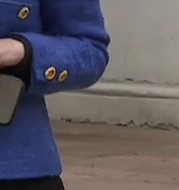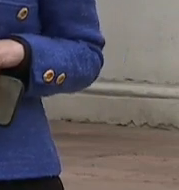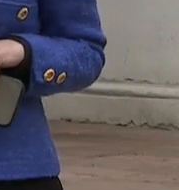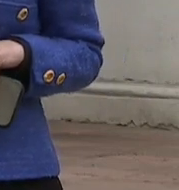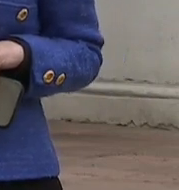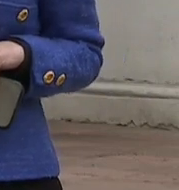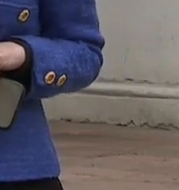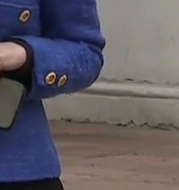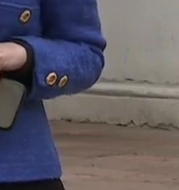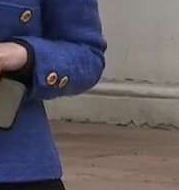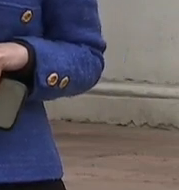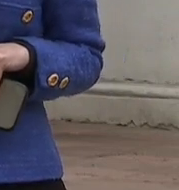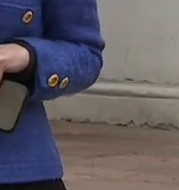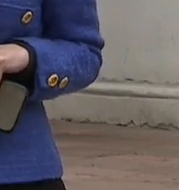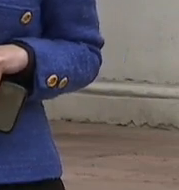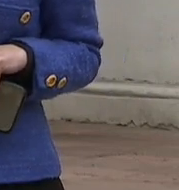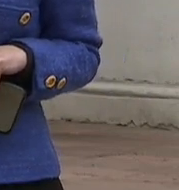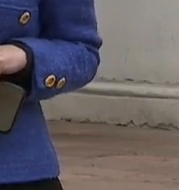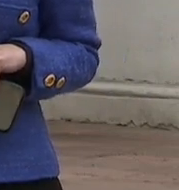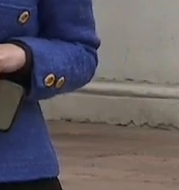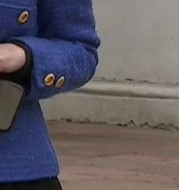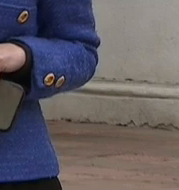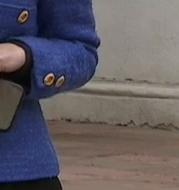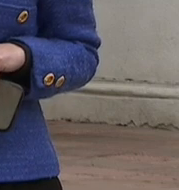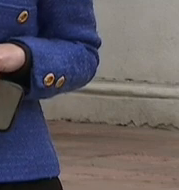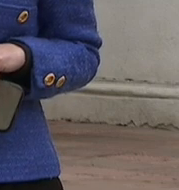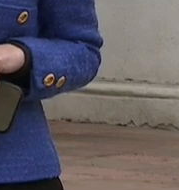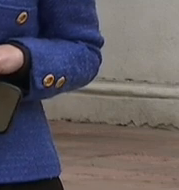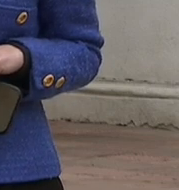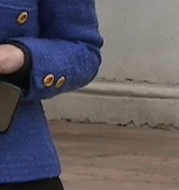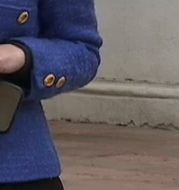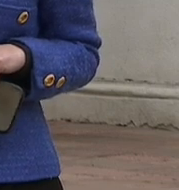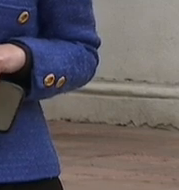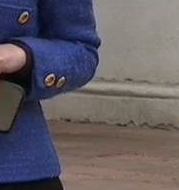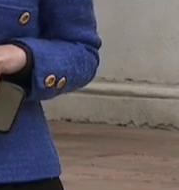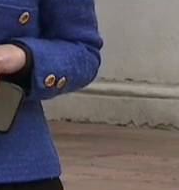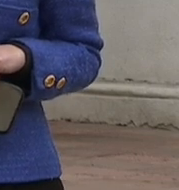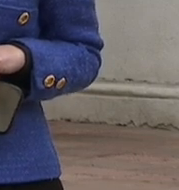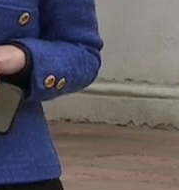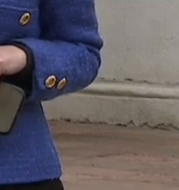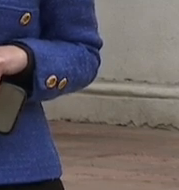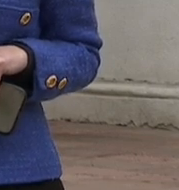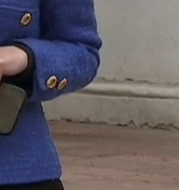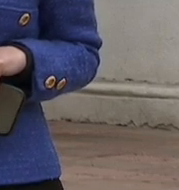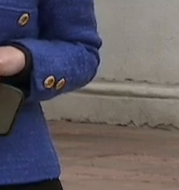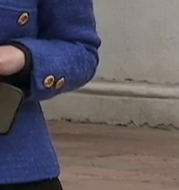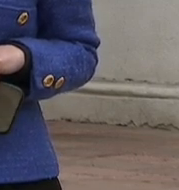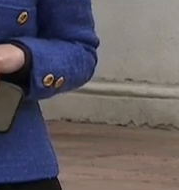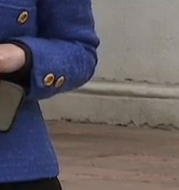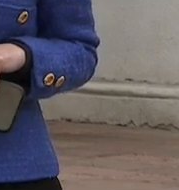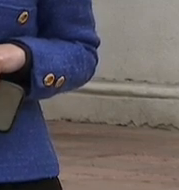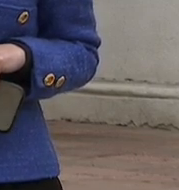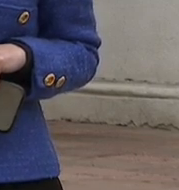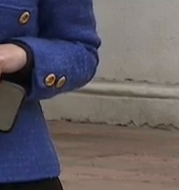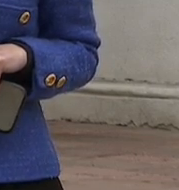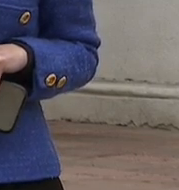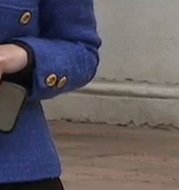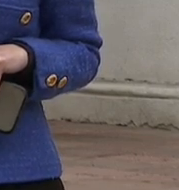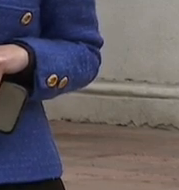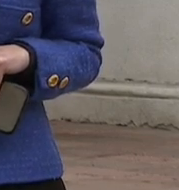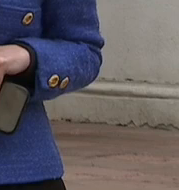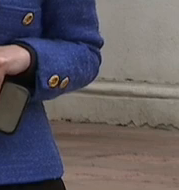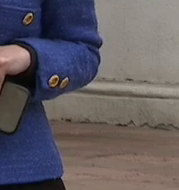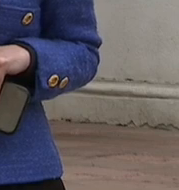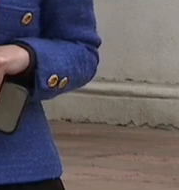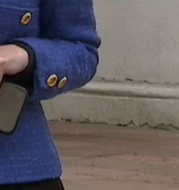sentimos que en ese periodo las cosas llegaron a un extremo que no debieran haber llegado, decía el presidente Boric en este mensaje con respecto a los 3 años del 18 de